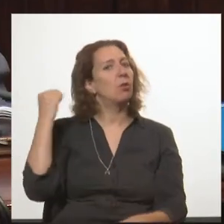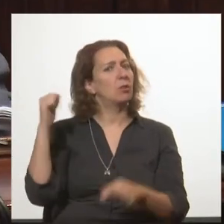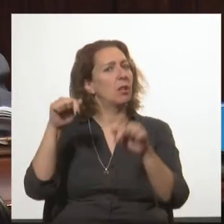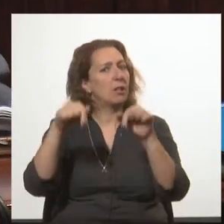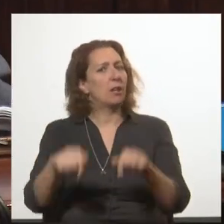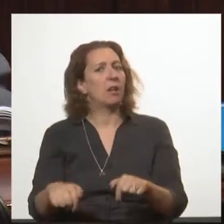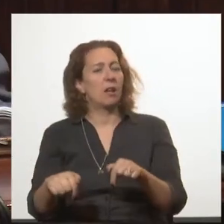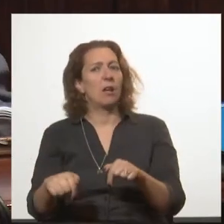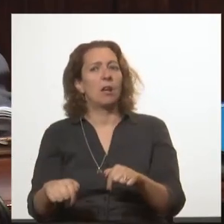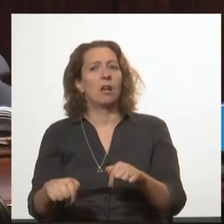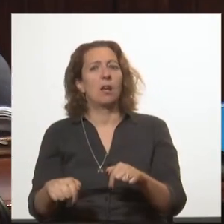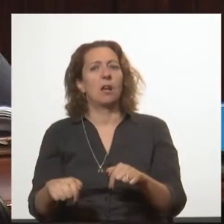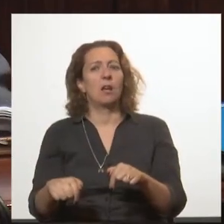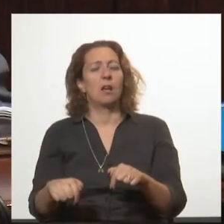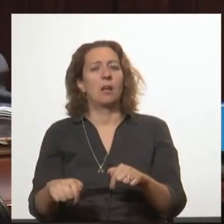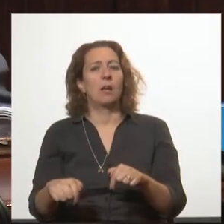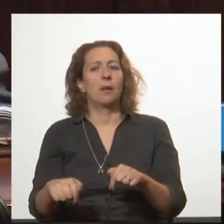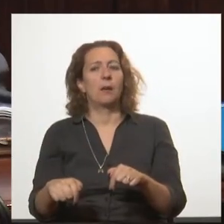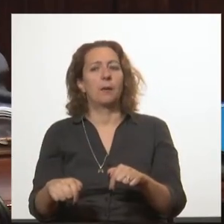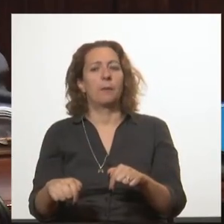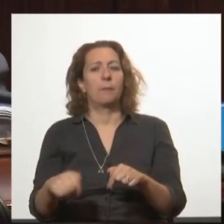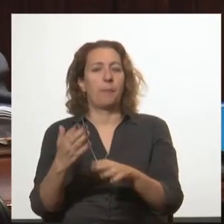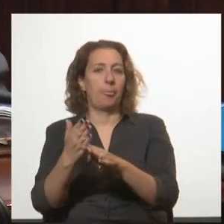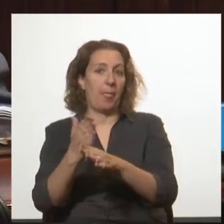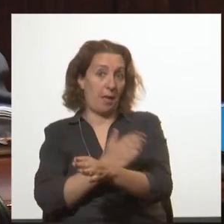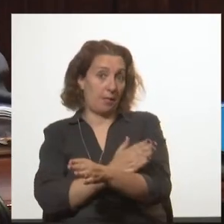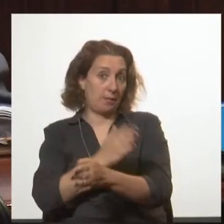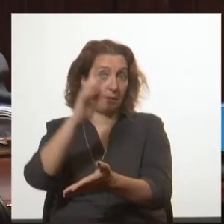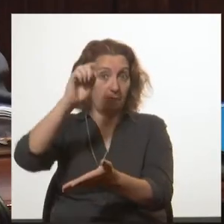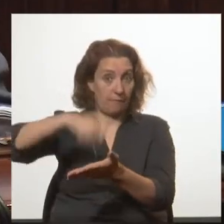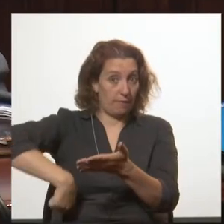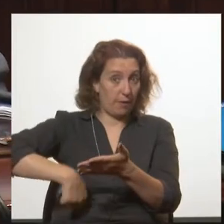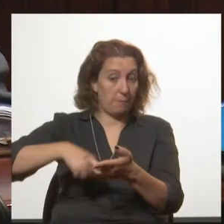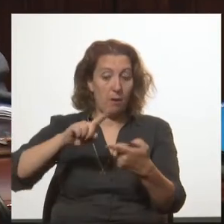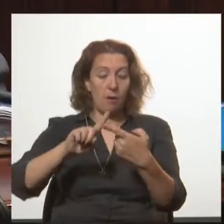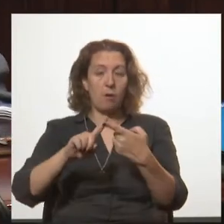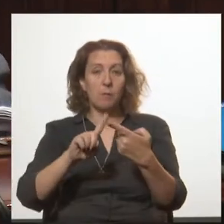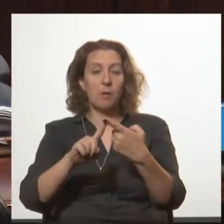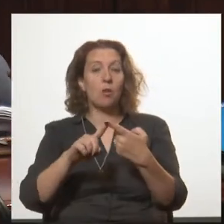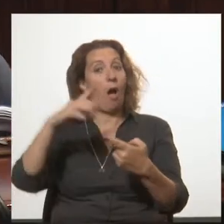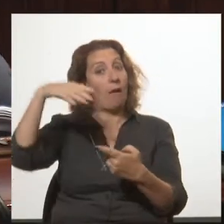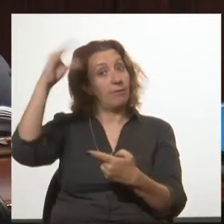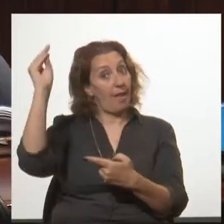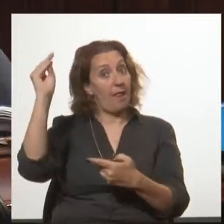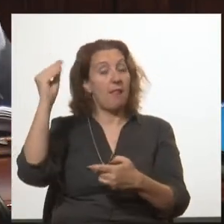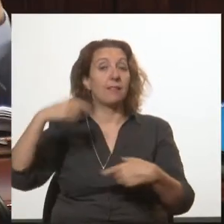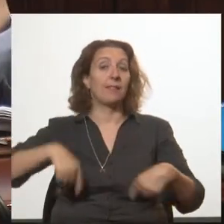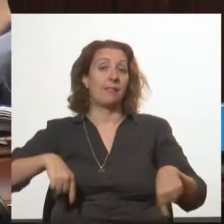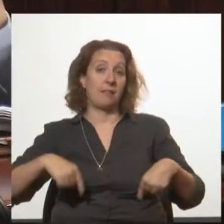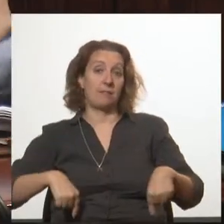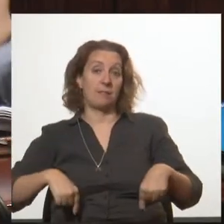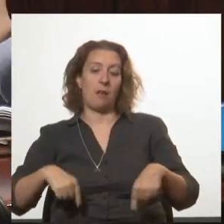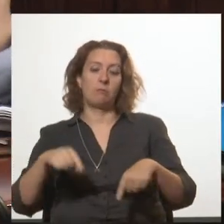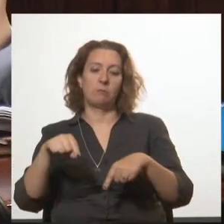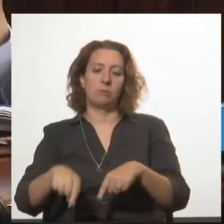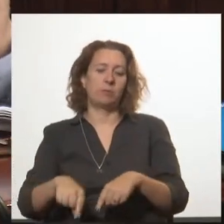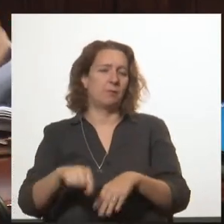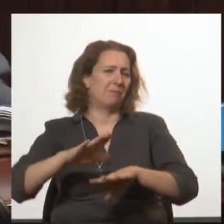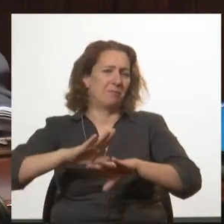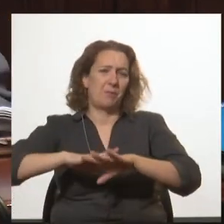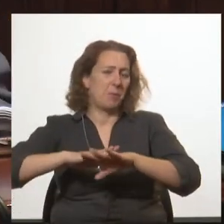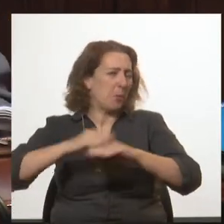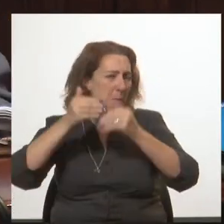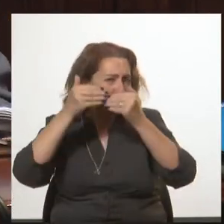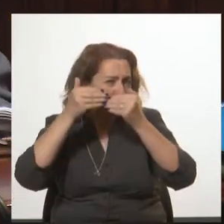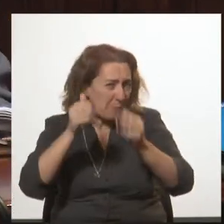es precisamente aquí antes de la firma del convenio entre anterio y la intendencia en el minuto cero de